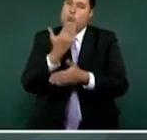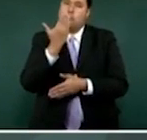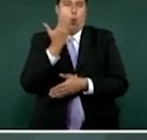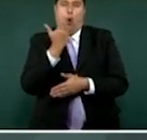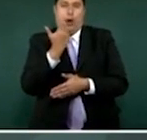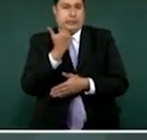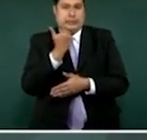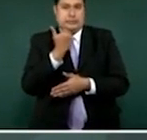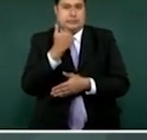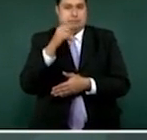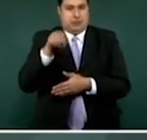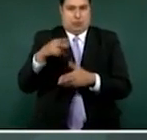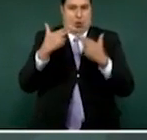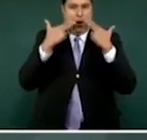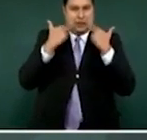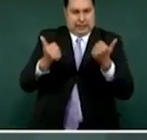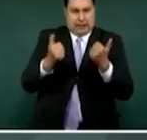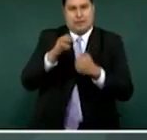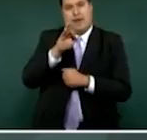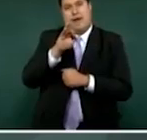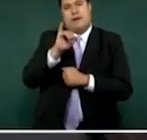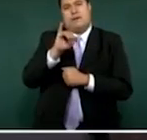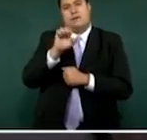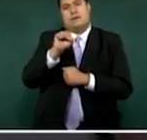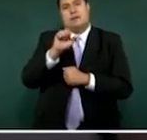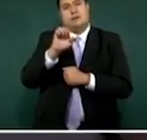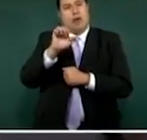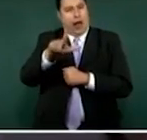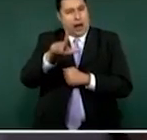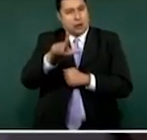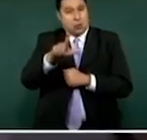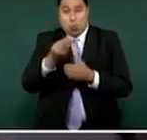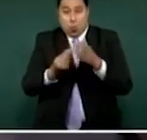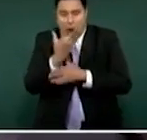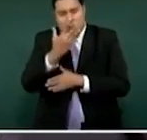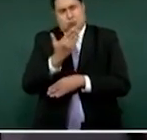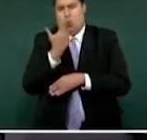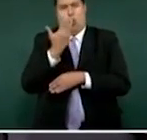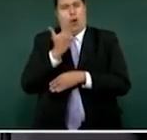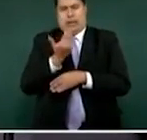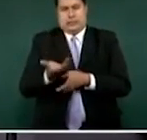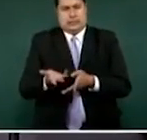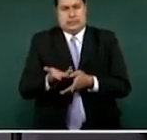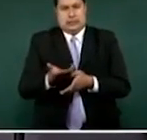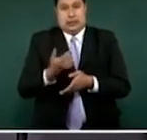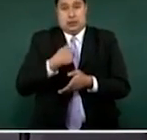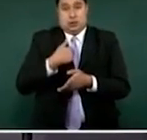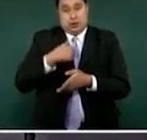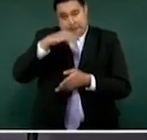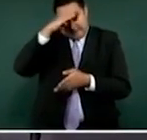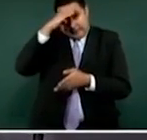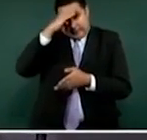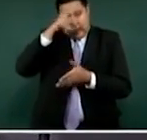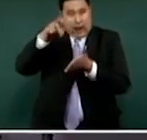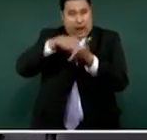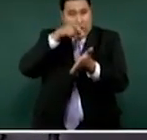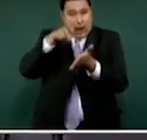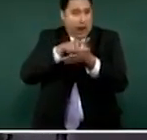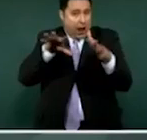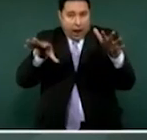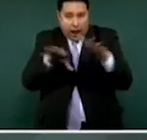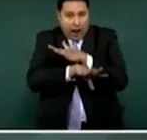en materia fiscal. No estamos pensando en modificar el